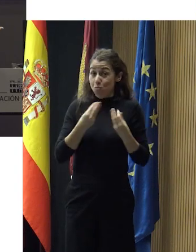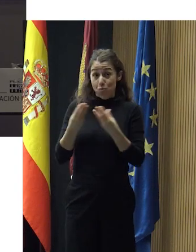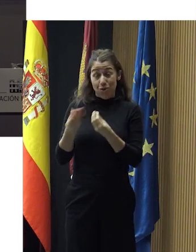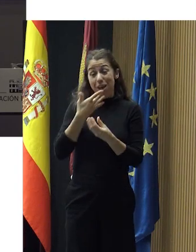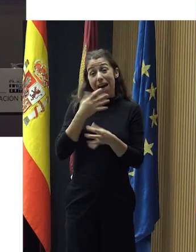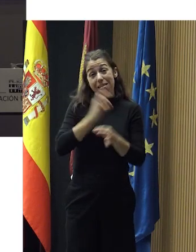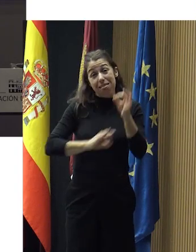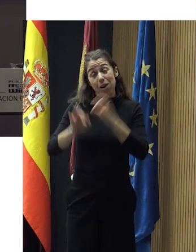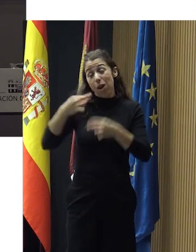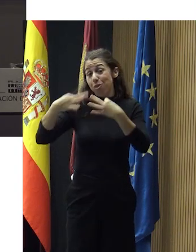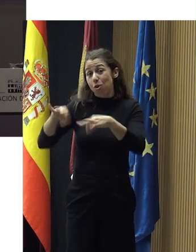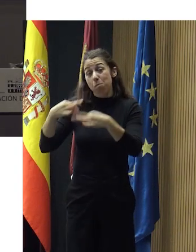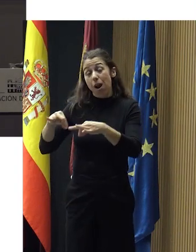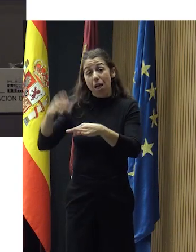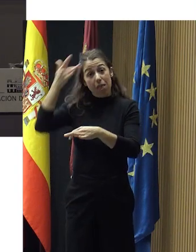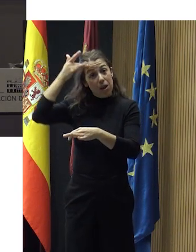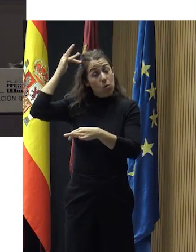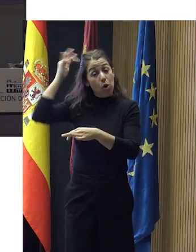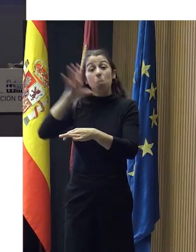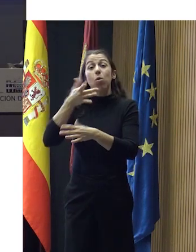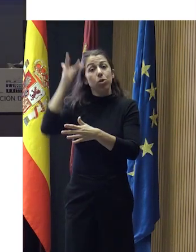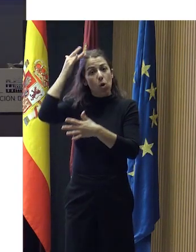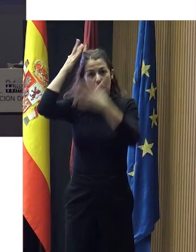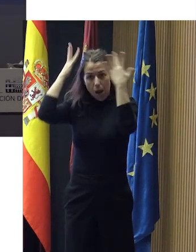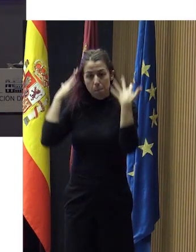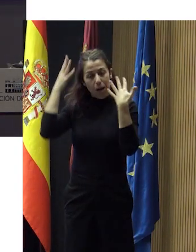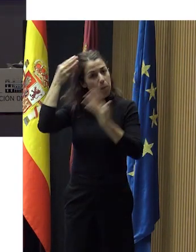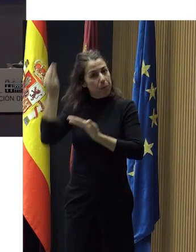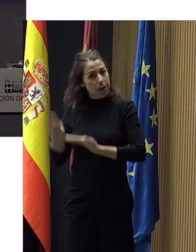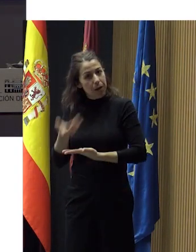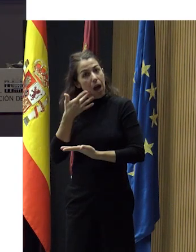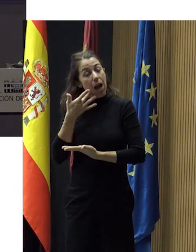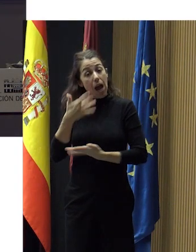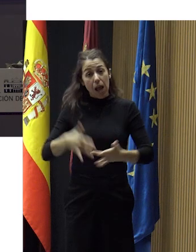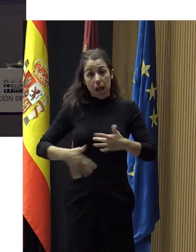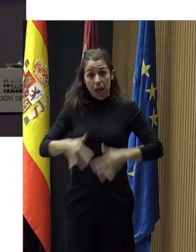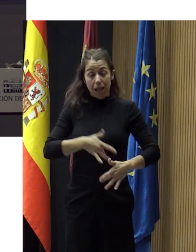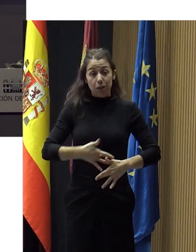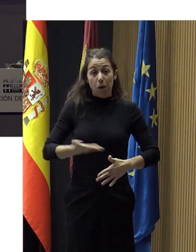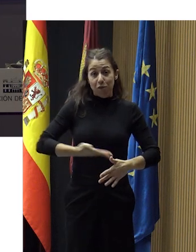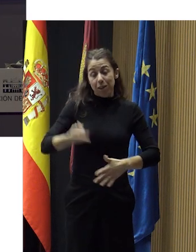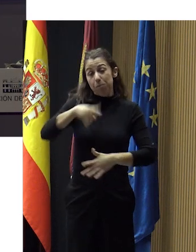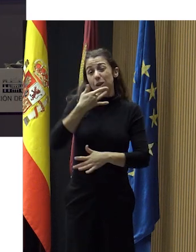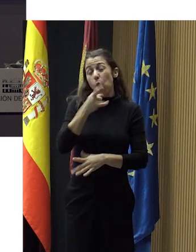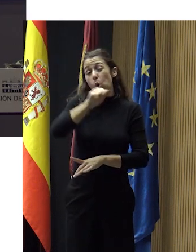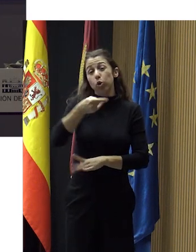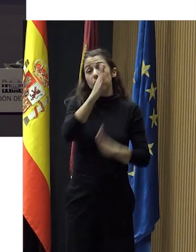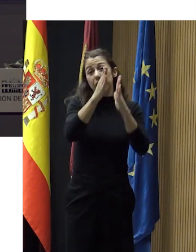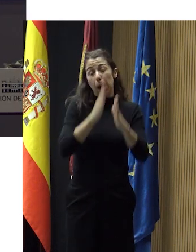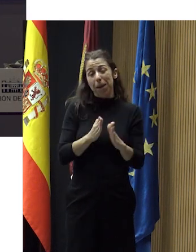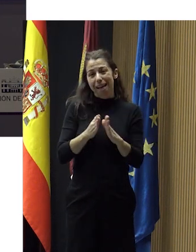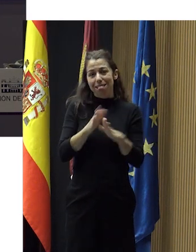células normales, a las células del cuero cabelludo, por eso se cae el pelo, el epitelio intestinal. Y luego hay otro tipo de terapias que son las